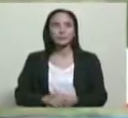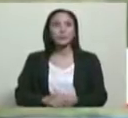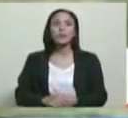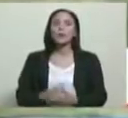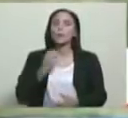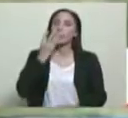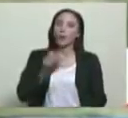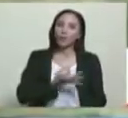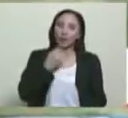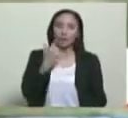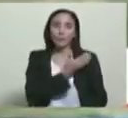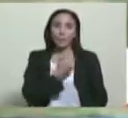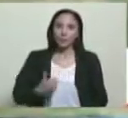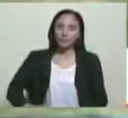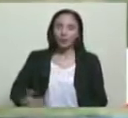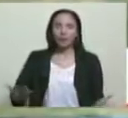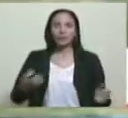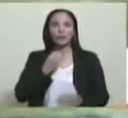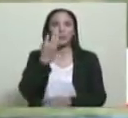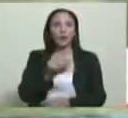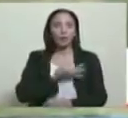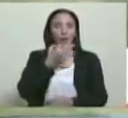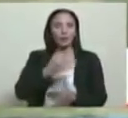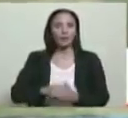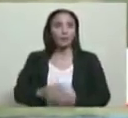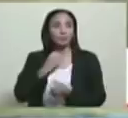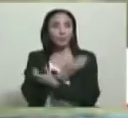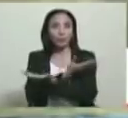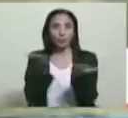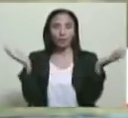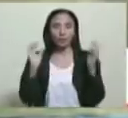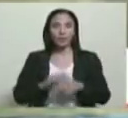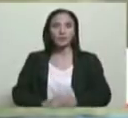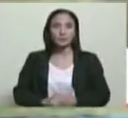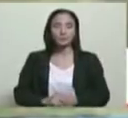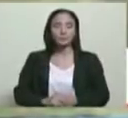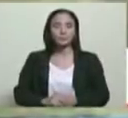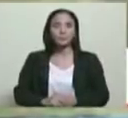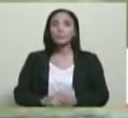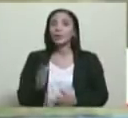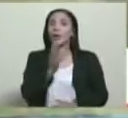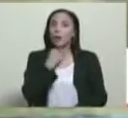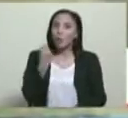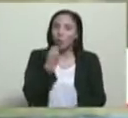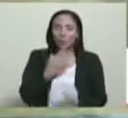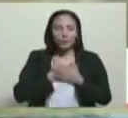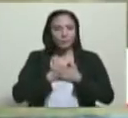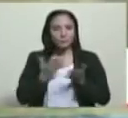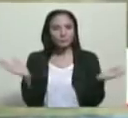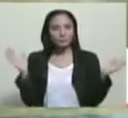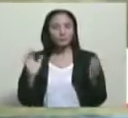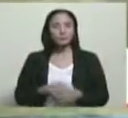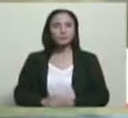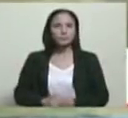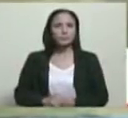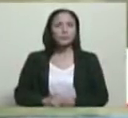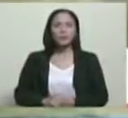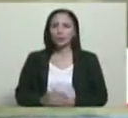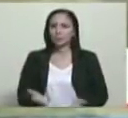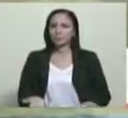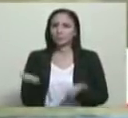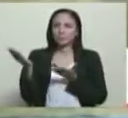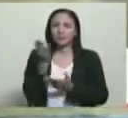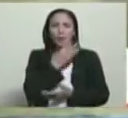Buenas tardes, presidente. Buenas tardes a todo el pueblo de Venezuela, en especial a su juventud, a la generación de oro, a